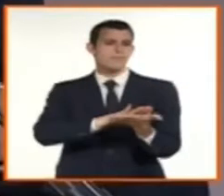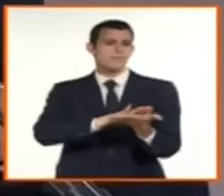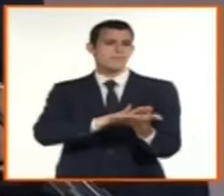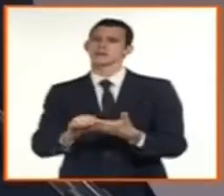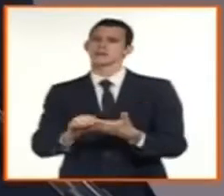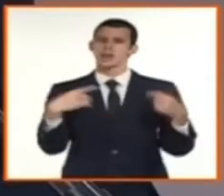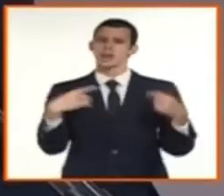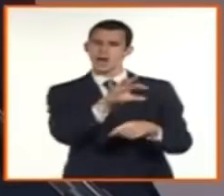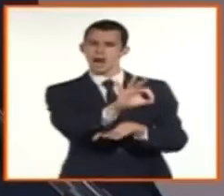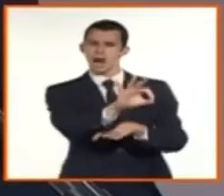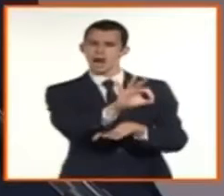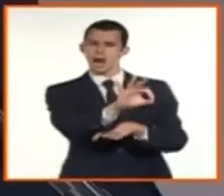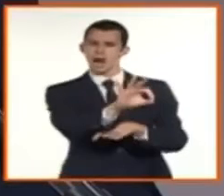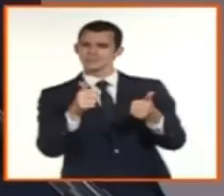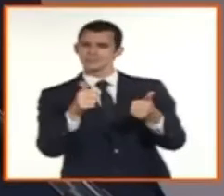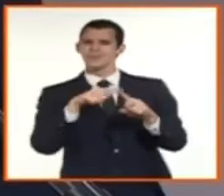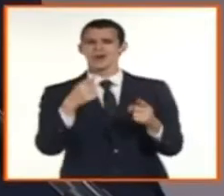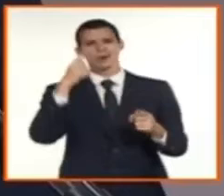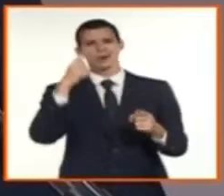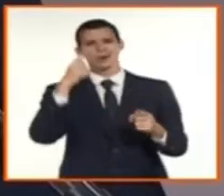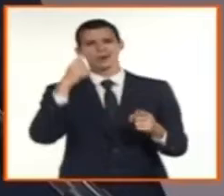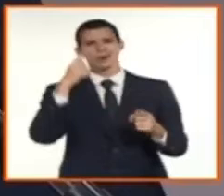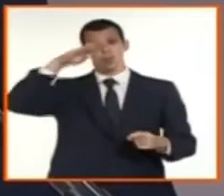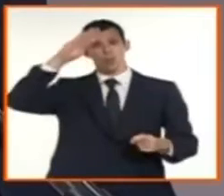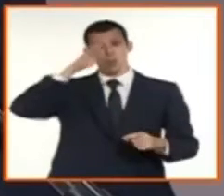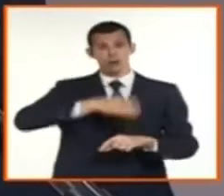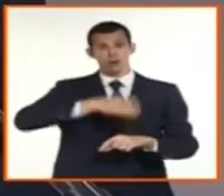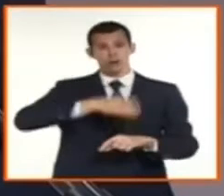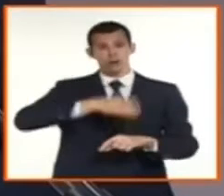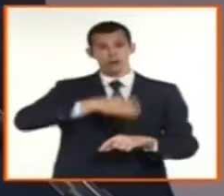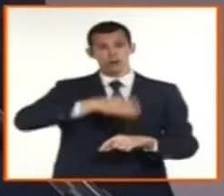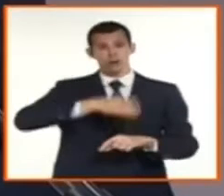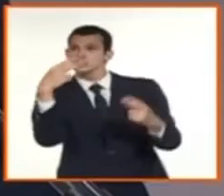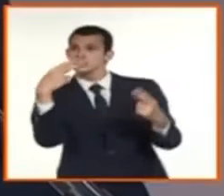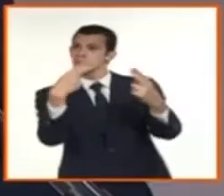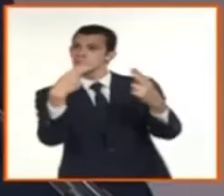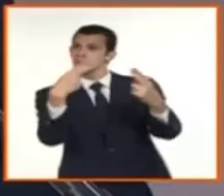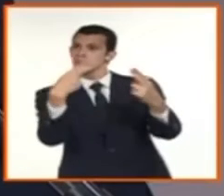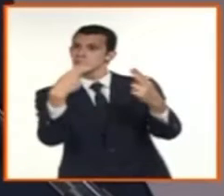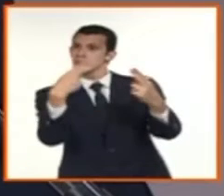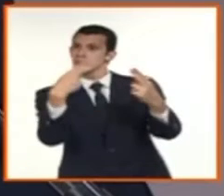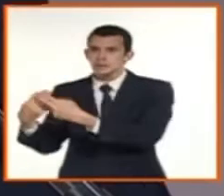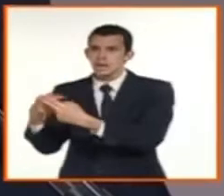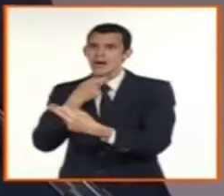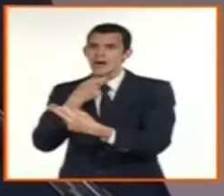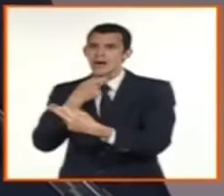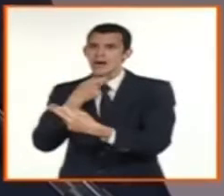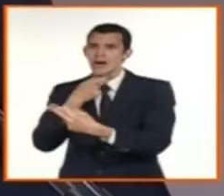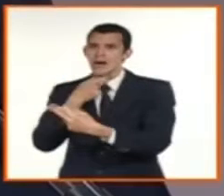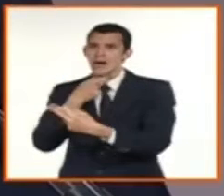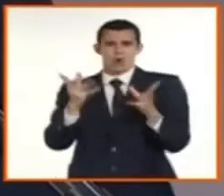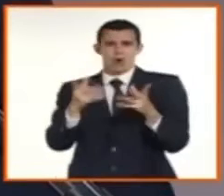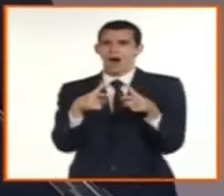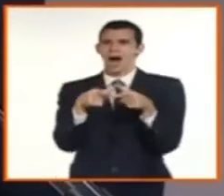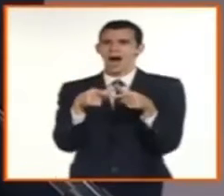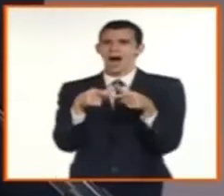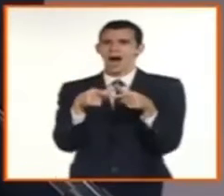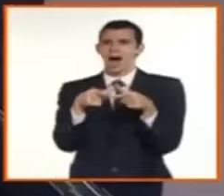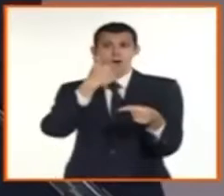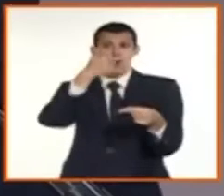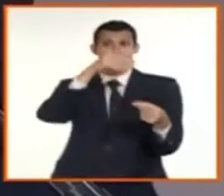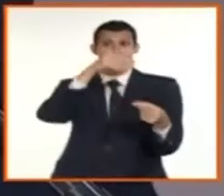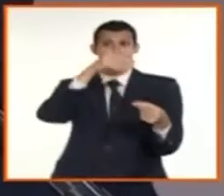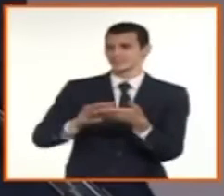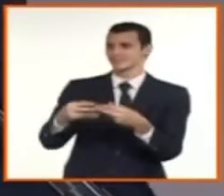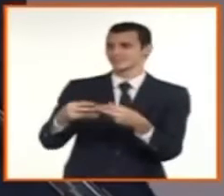nuestra área del caribe y cuba históricamente ha tenido menos contrataciones en esta en este tiempo que en que en la etapa